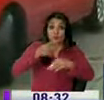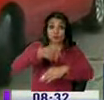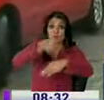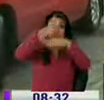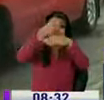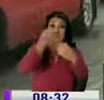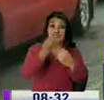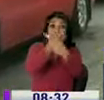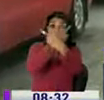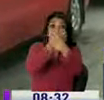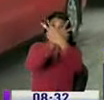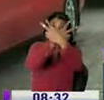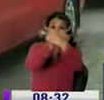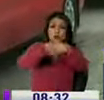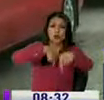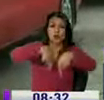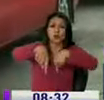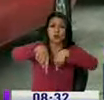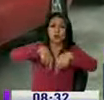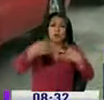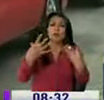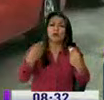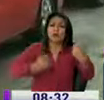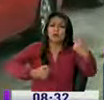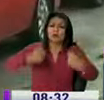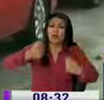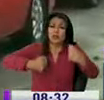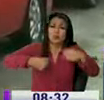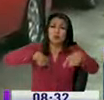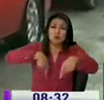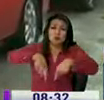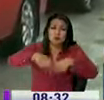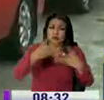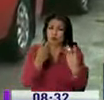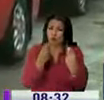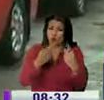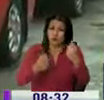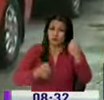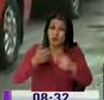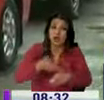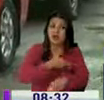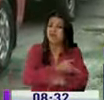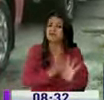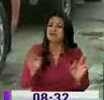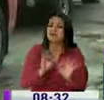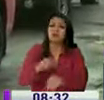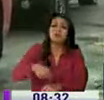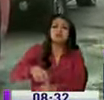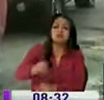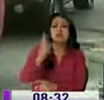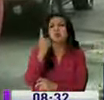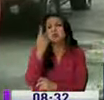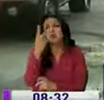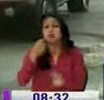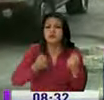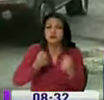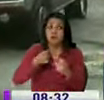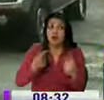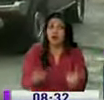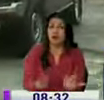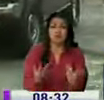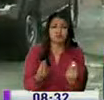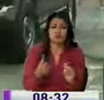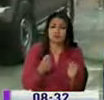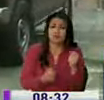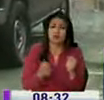Tránsito, este pasaje se volvió, como usted está constando, señores, por favor, de manera muy comedida le pedimos al señor alcalde que